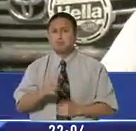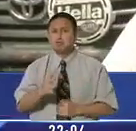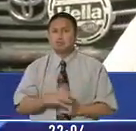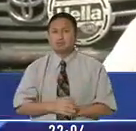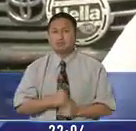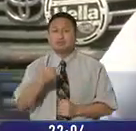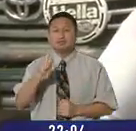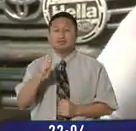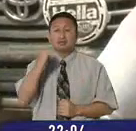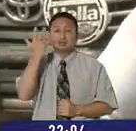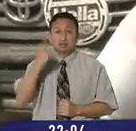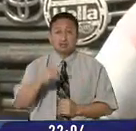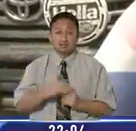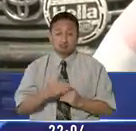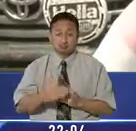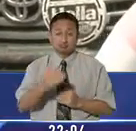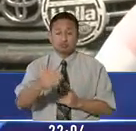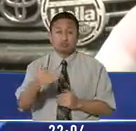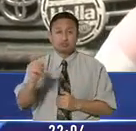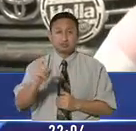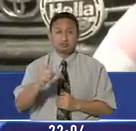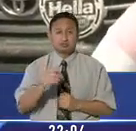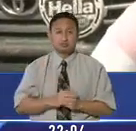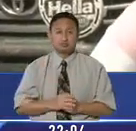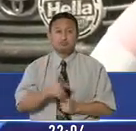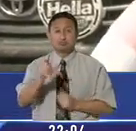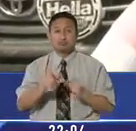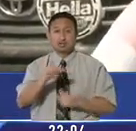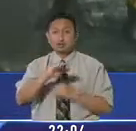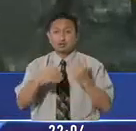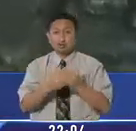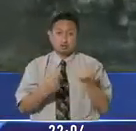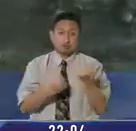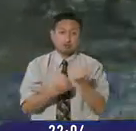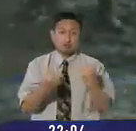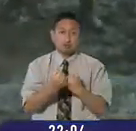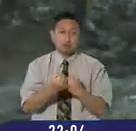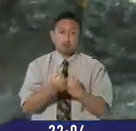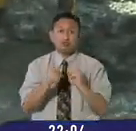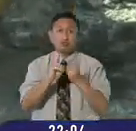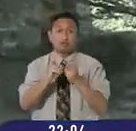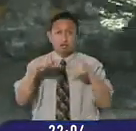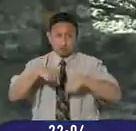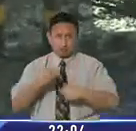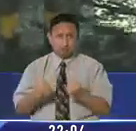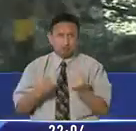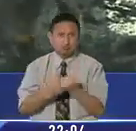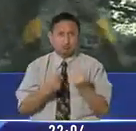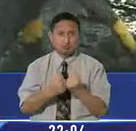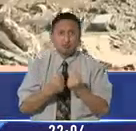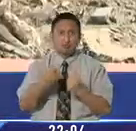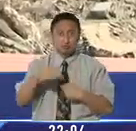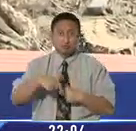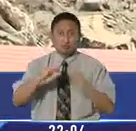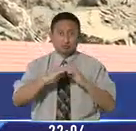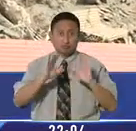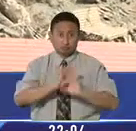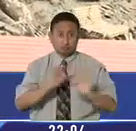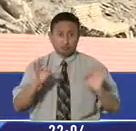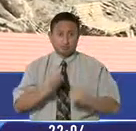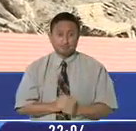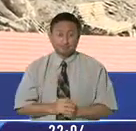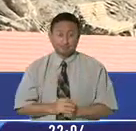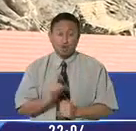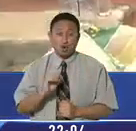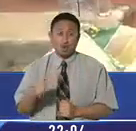10 días más, esto va a necesitar el trabajo del apoyo y la maquinaria. Los vecinos también se suman a la limpieza de sus viviendas o de lo poco